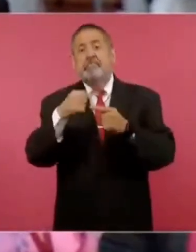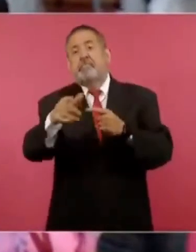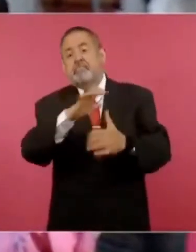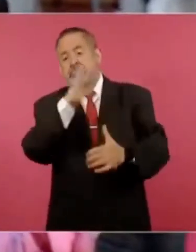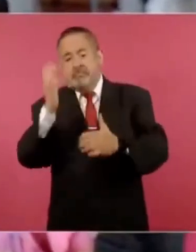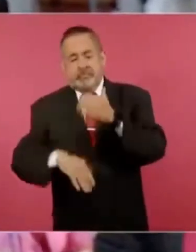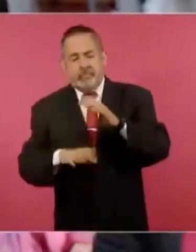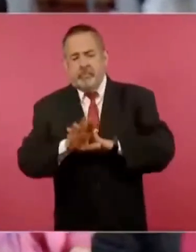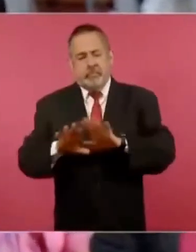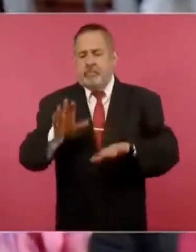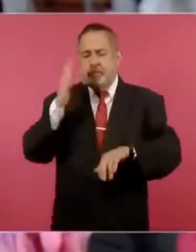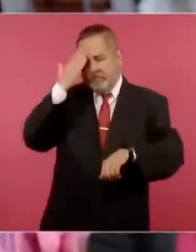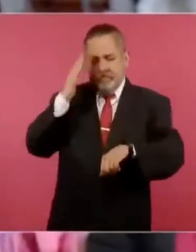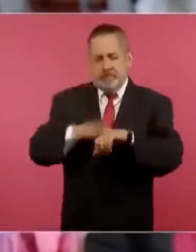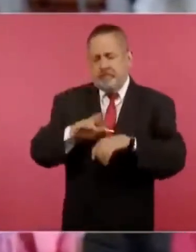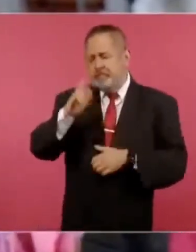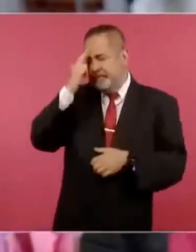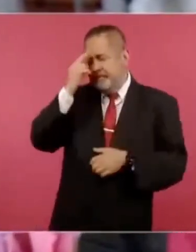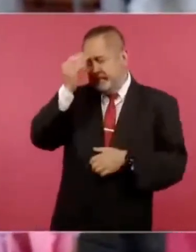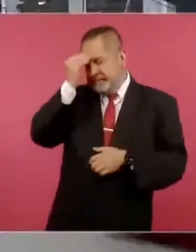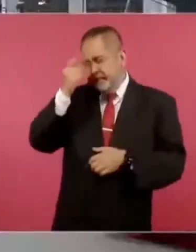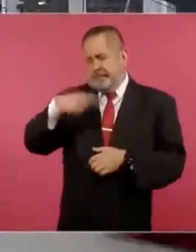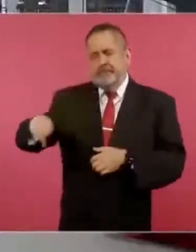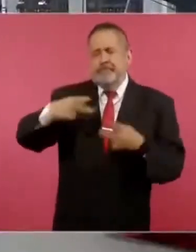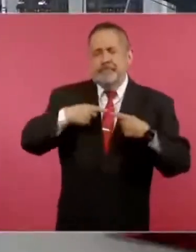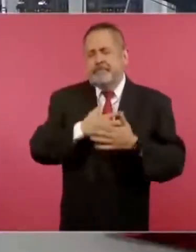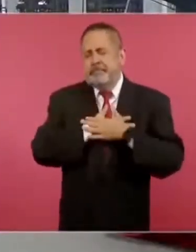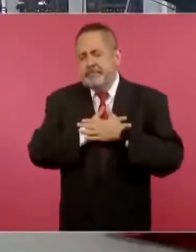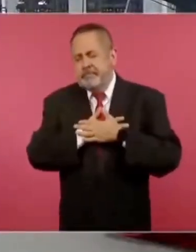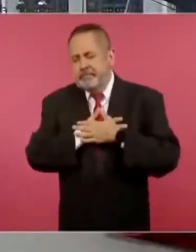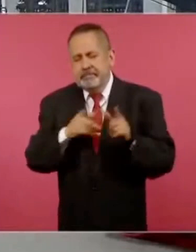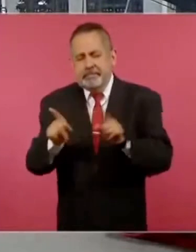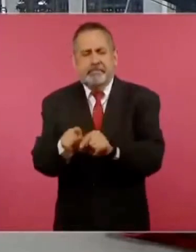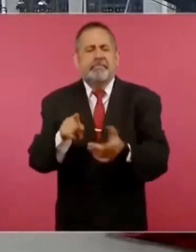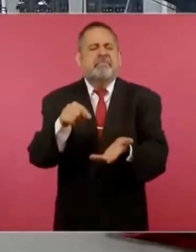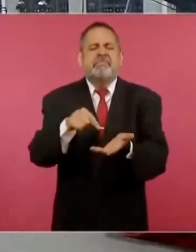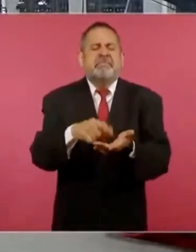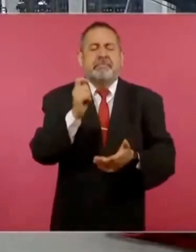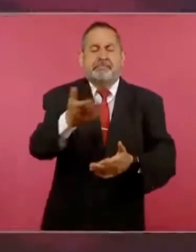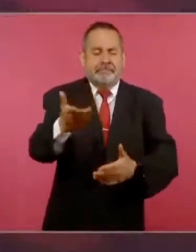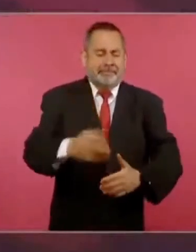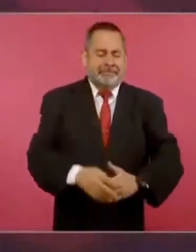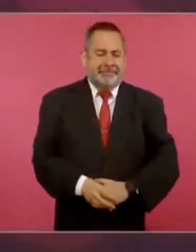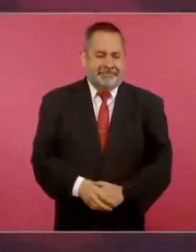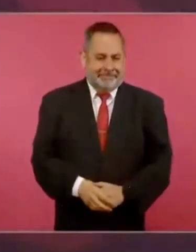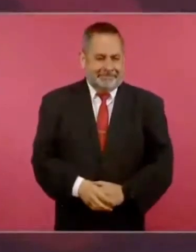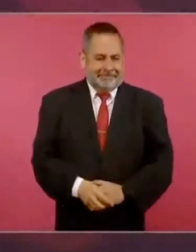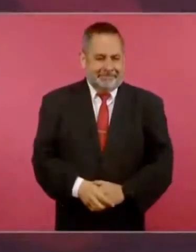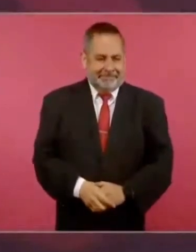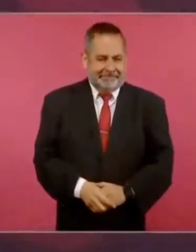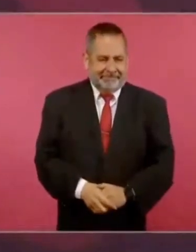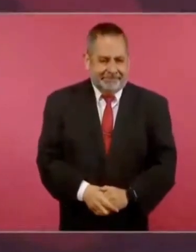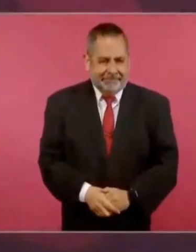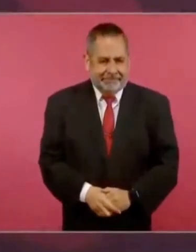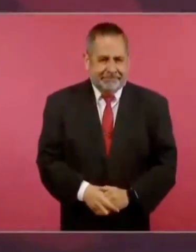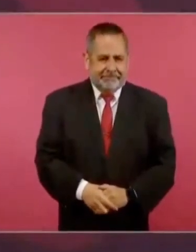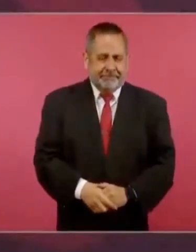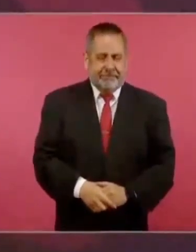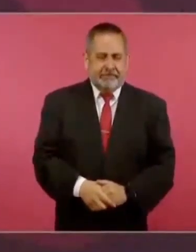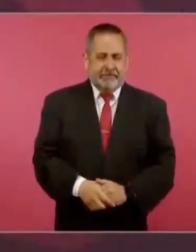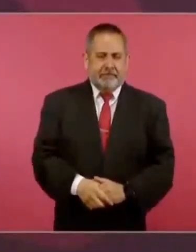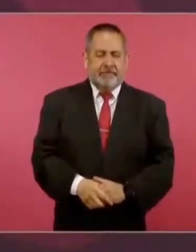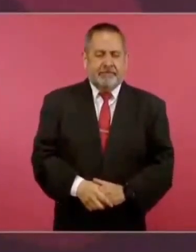se lo lleva usted a su casa como un recuerdo de amor del pueblo de México? Muchas gracias, señor presidente. Sí. Bueno, yo creo que todo